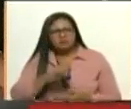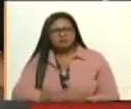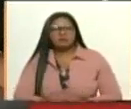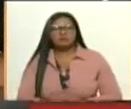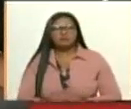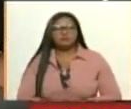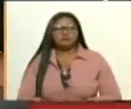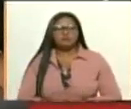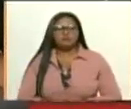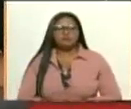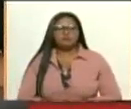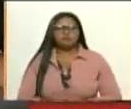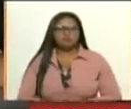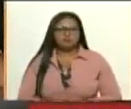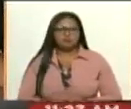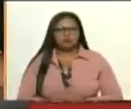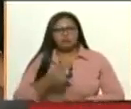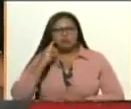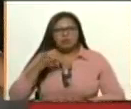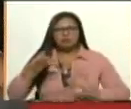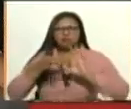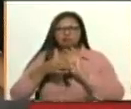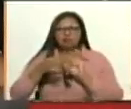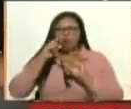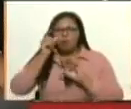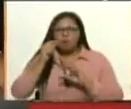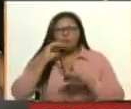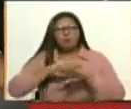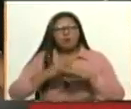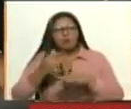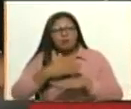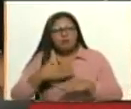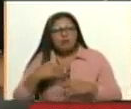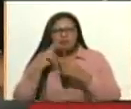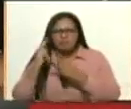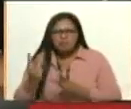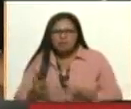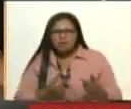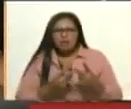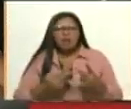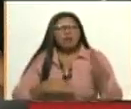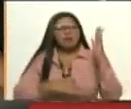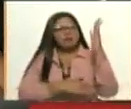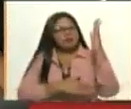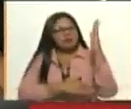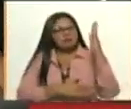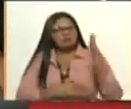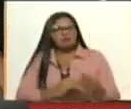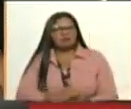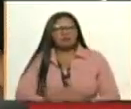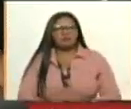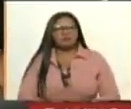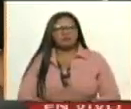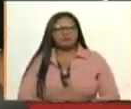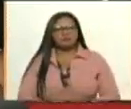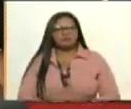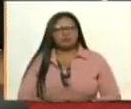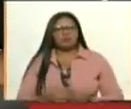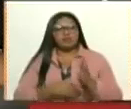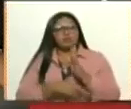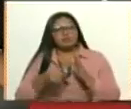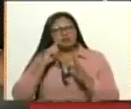Y allí aparece de la mano de Francisco, porque Francisco quiere invitar a la iglesia que estaba en